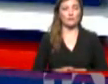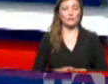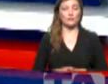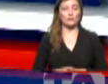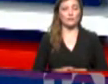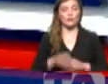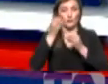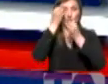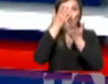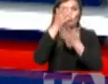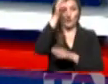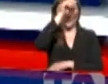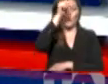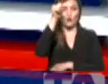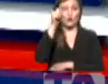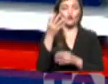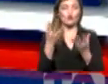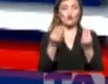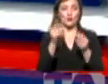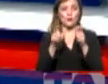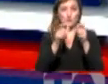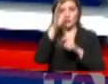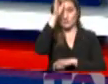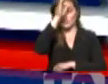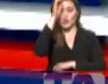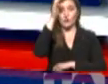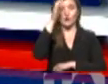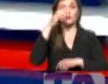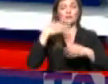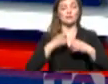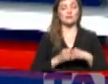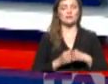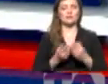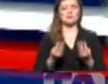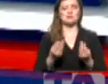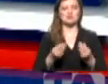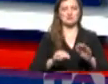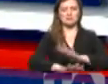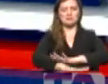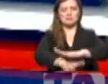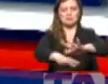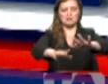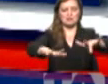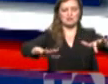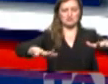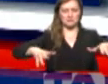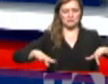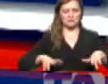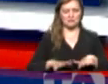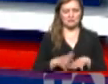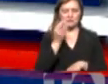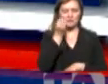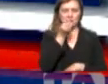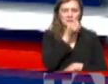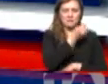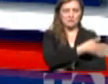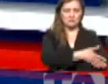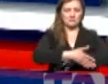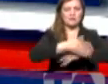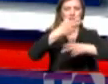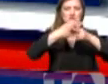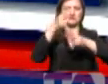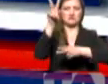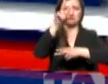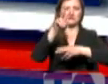Bueno, y también le contamos que ese domingo cientos de creyentes católicos llenaron de alfombras florales toda la calle Venezuela en el